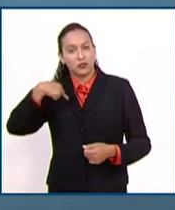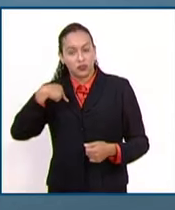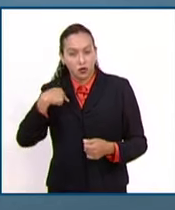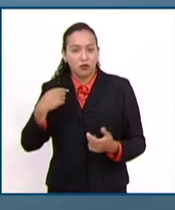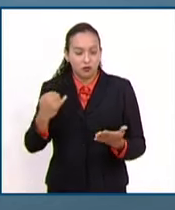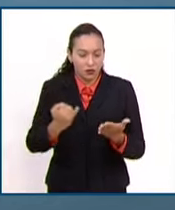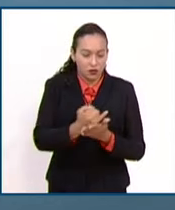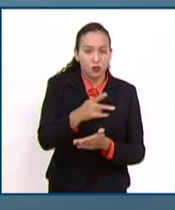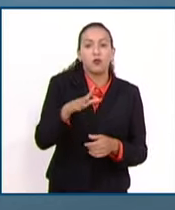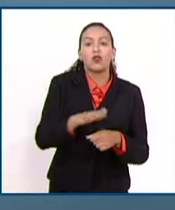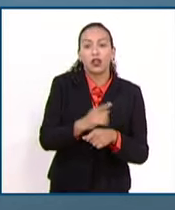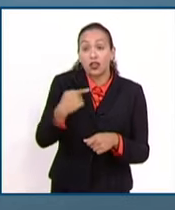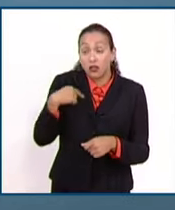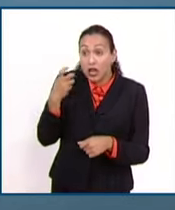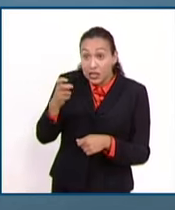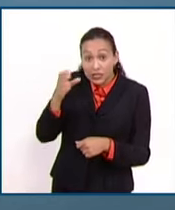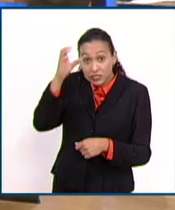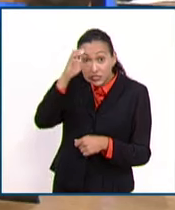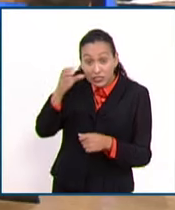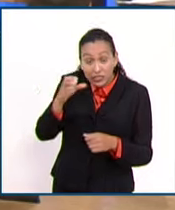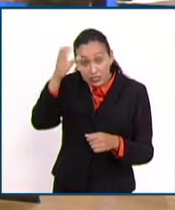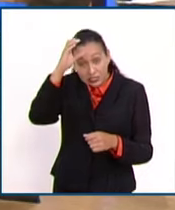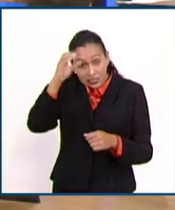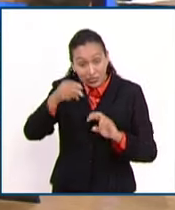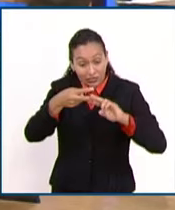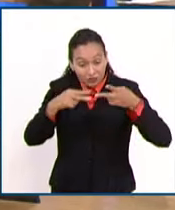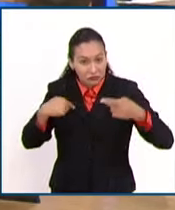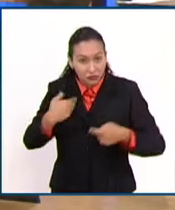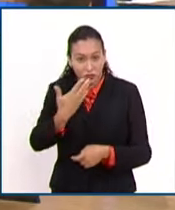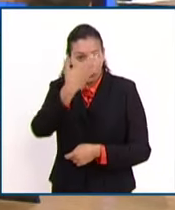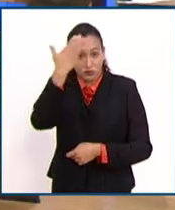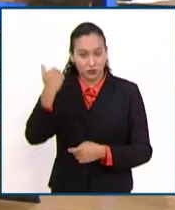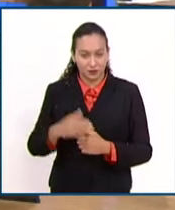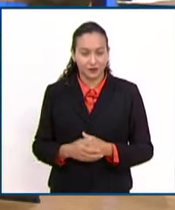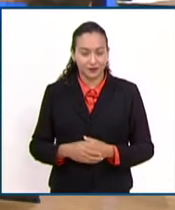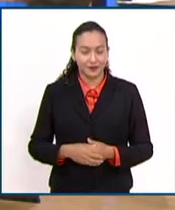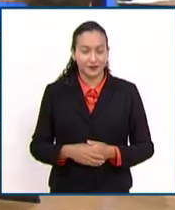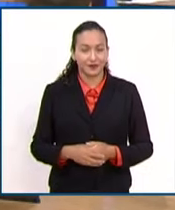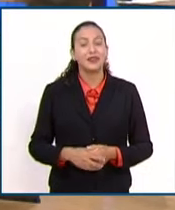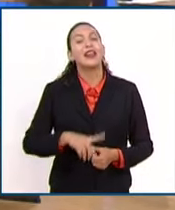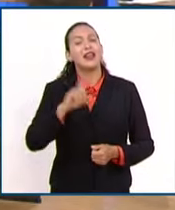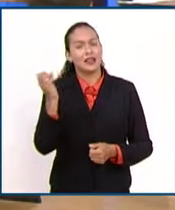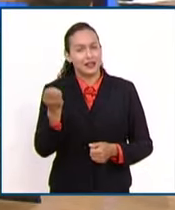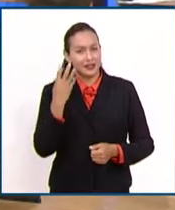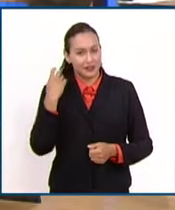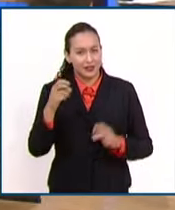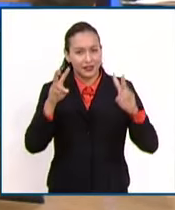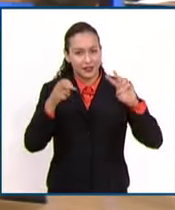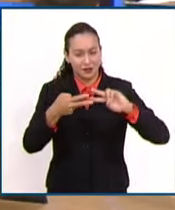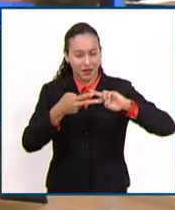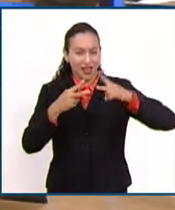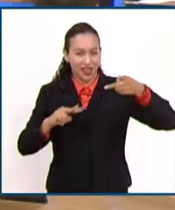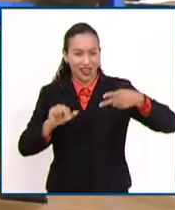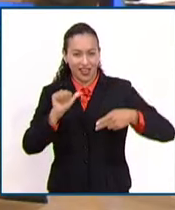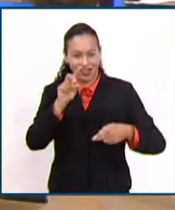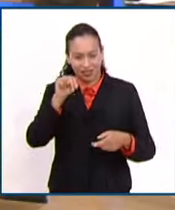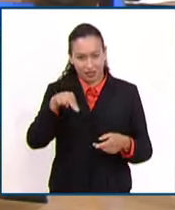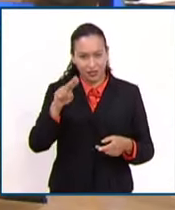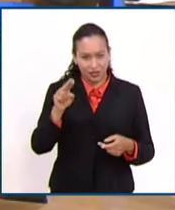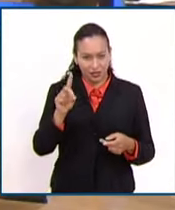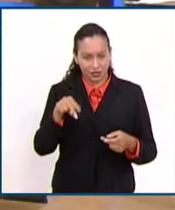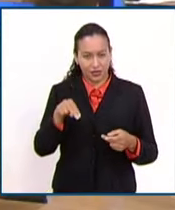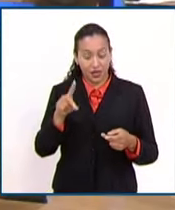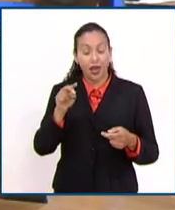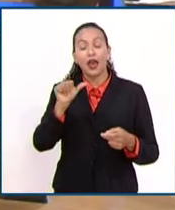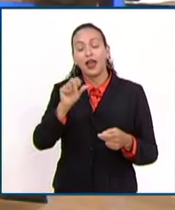carezco para que el asunto se resuelva. Durante la primera sesión del seminario se analizó el tema de genética y justicia, hasta donde